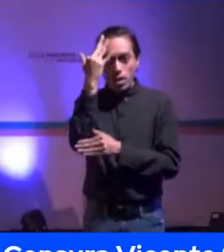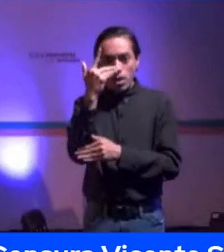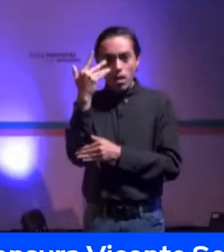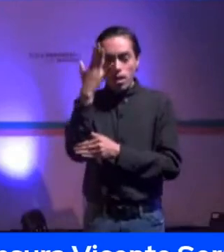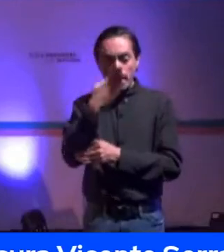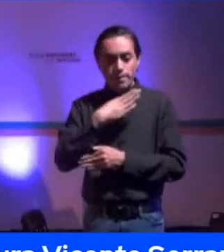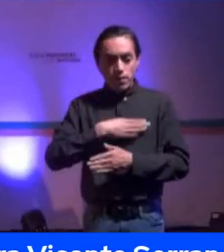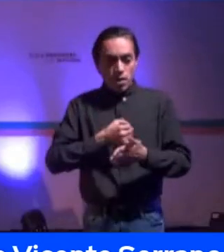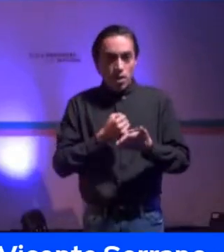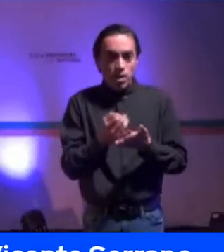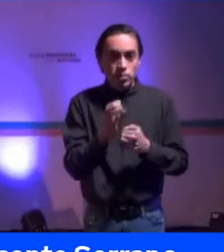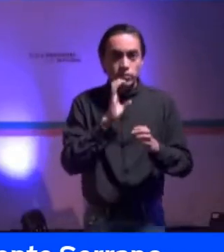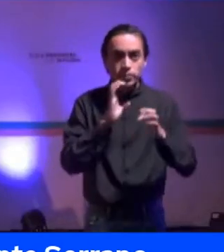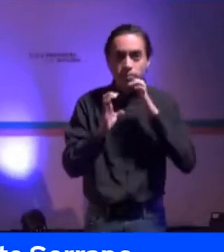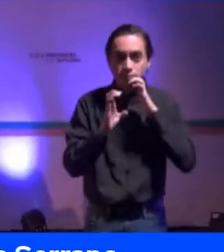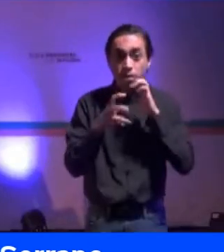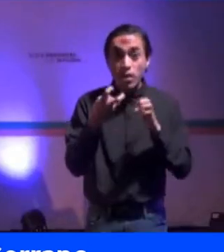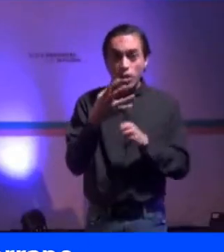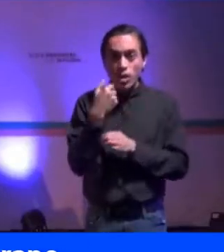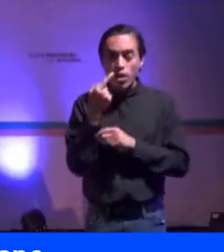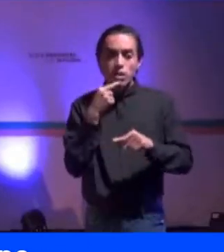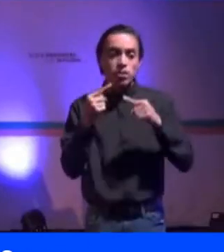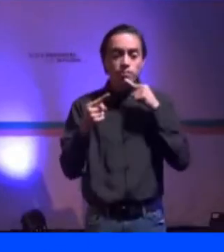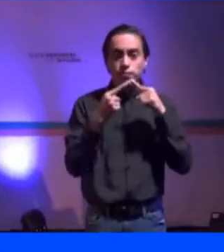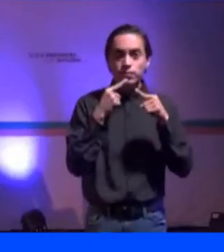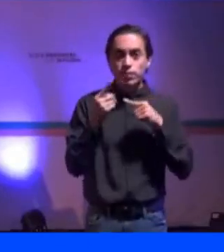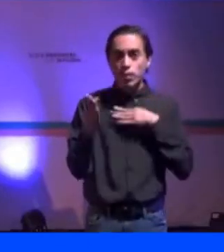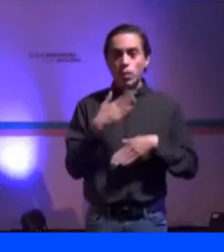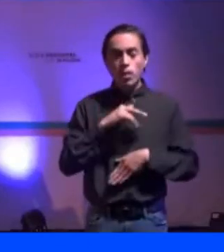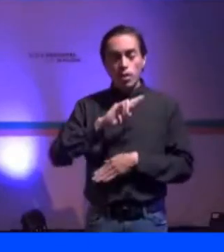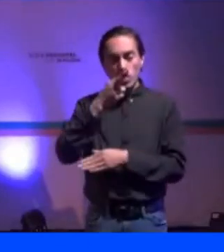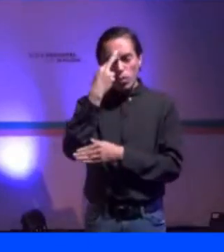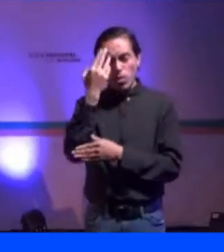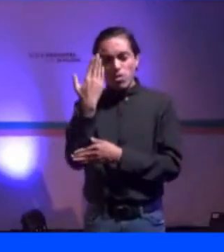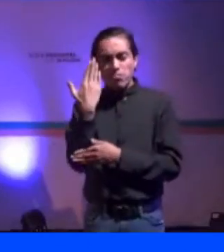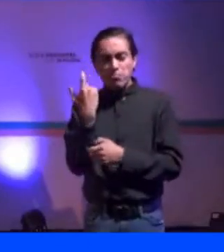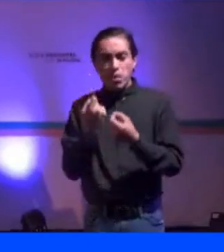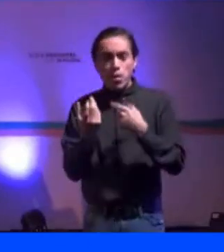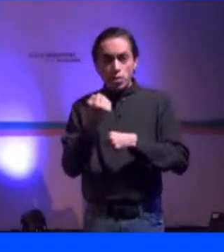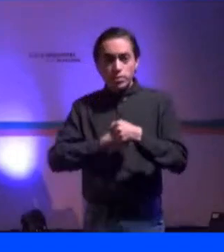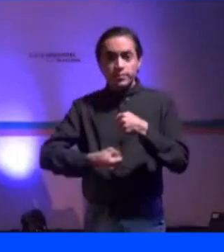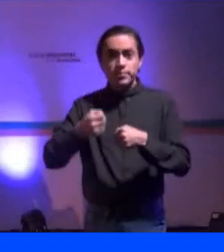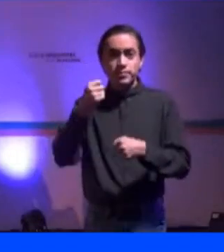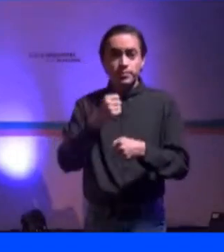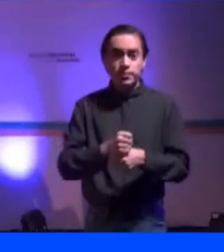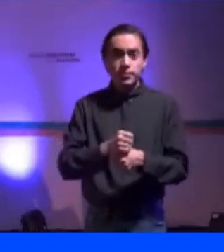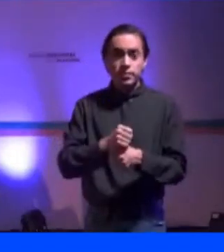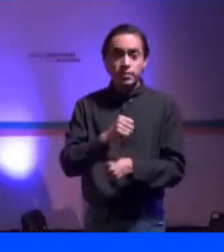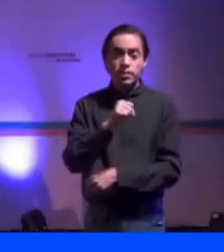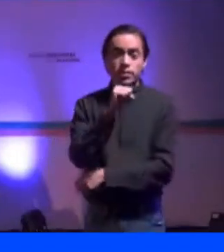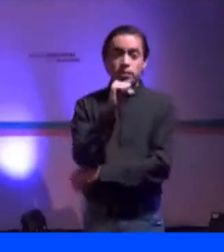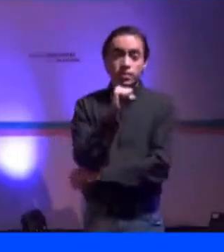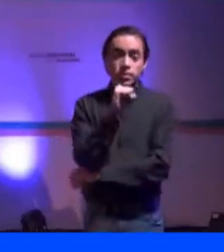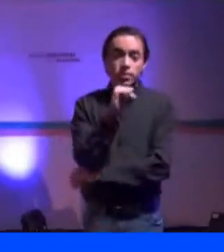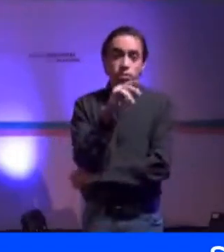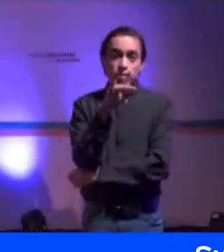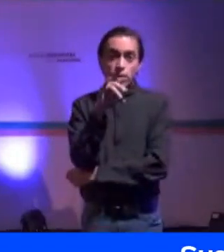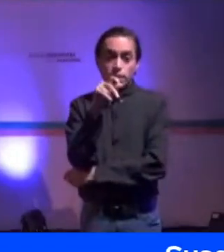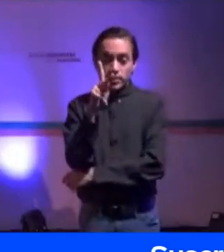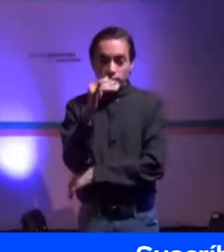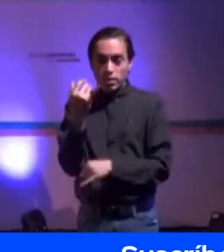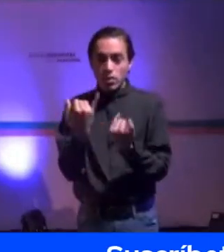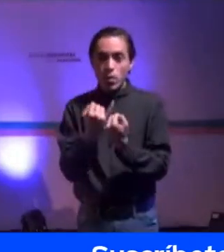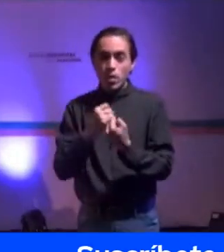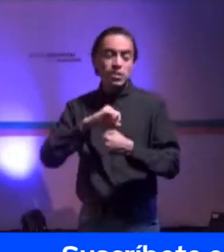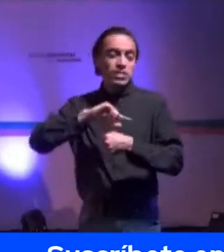de la comunicación. Les decía, hasta no hace muchos años, Saludowski, aunque se reivindicó en